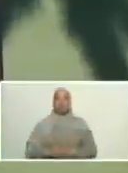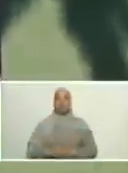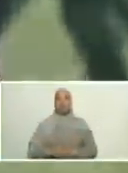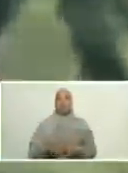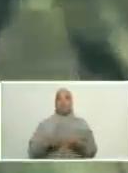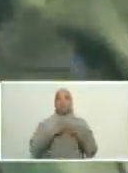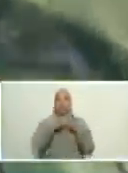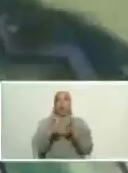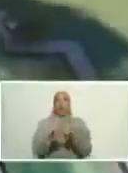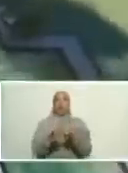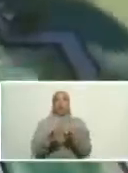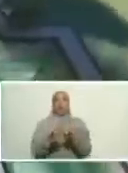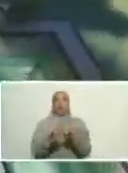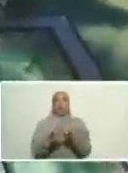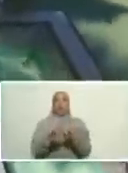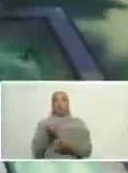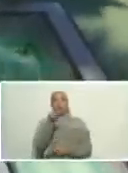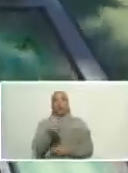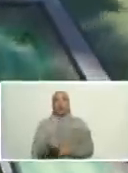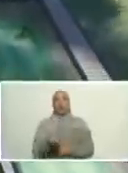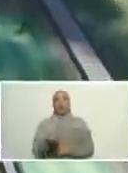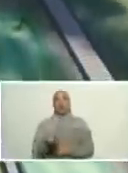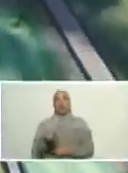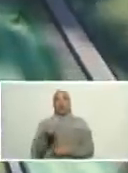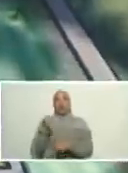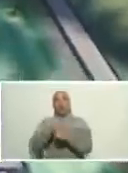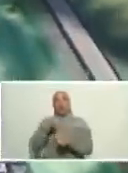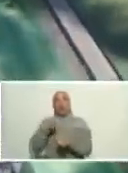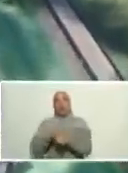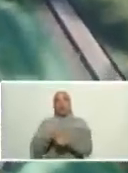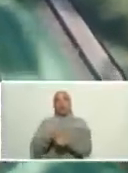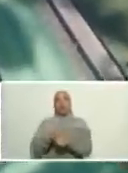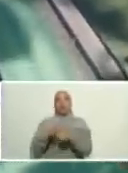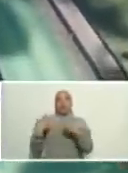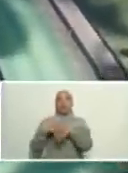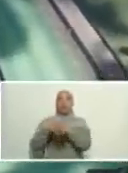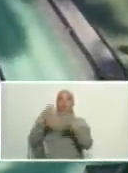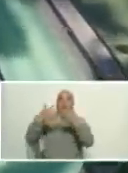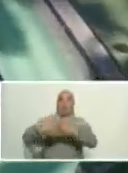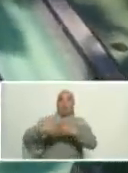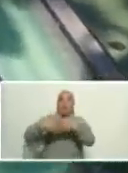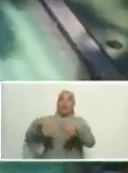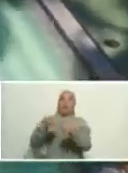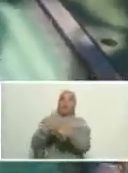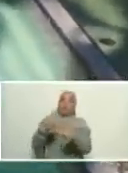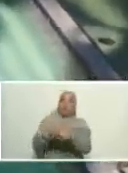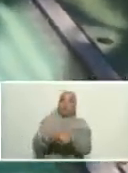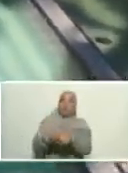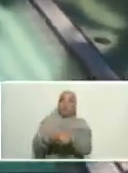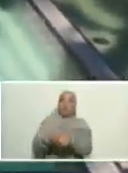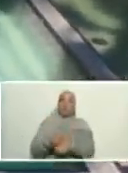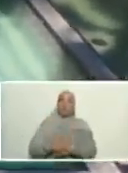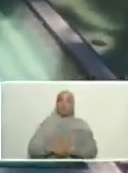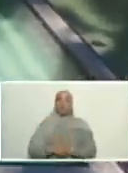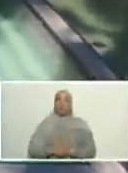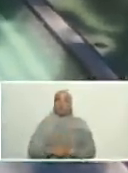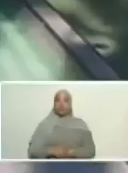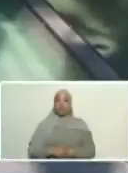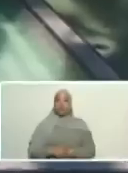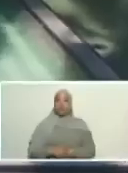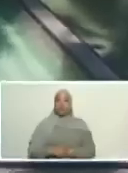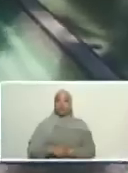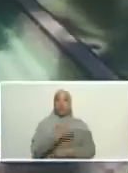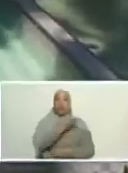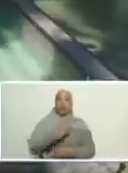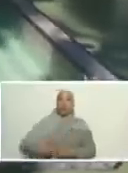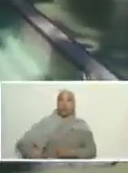valor agregado y avanzar en la complementación industrial. Propuestas que avanzan y se materializan, y es que ambos mandatarios,